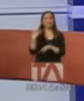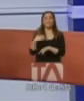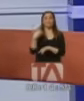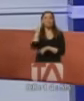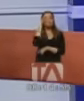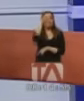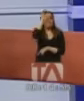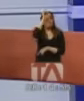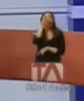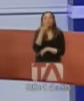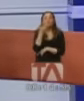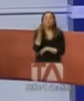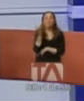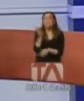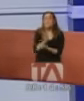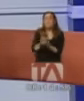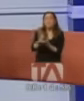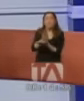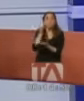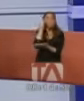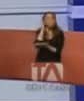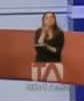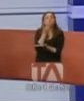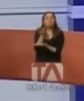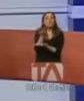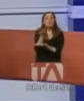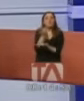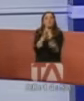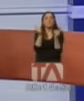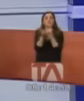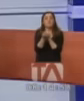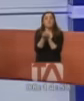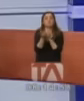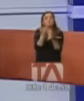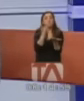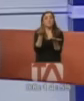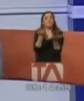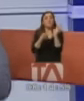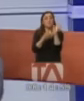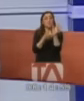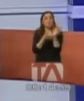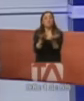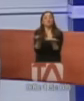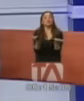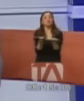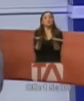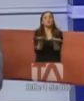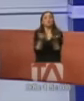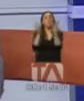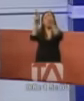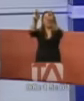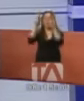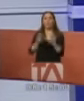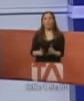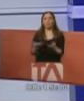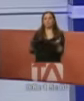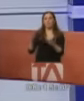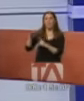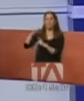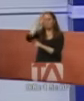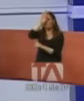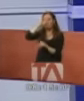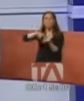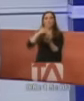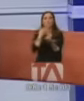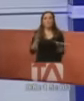conoce cómo va a ser. El barrio Bolaños no conoce cómo va a ser su reubicación. No sabemos por dónde van a pasar los puentes, cómo van a salir por el Parque de la Carolina.